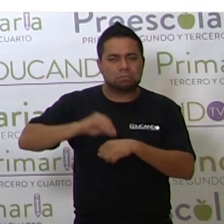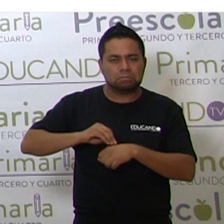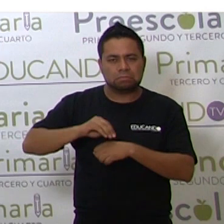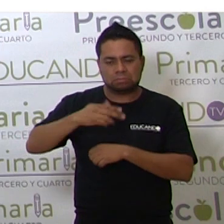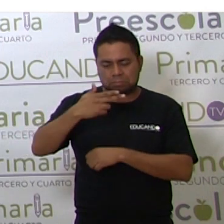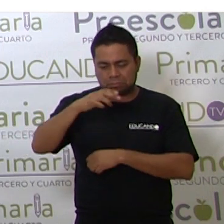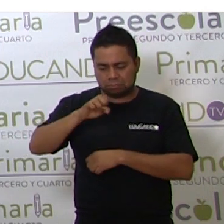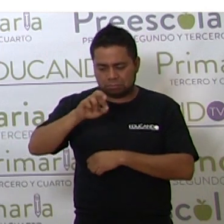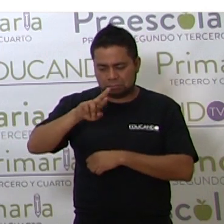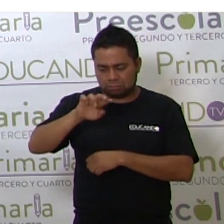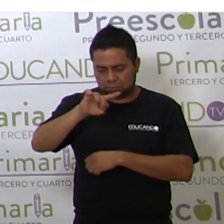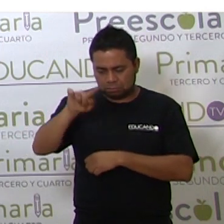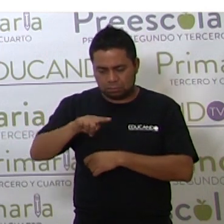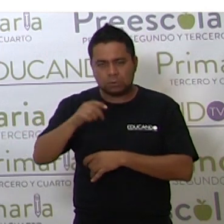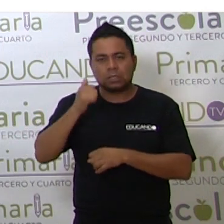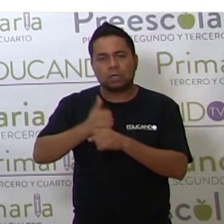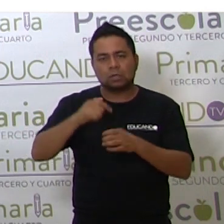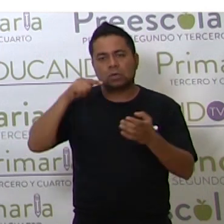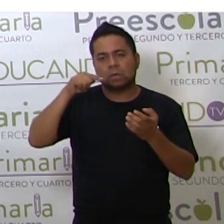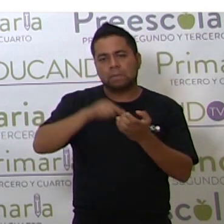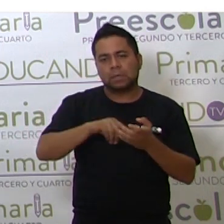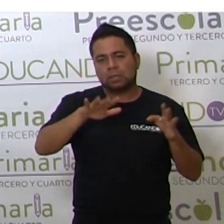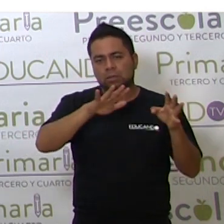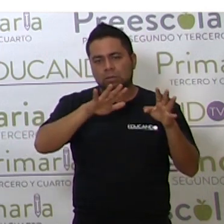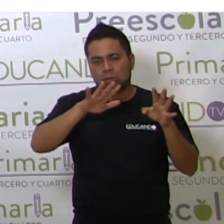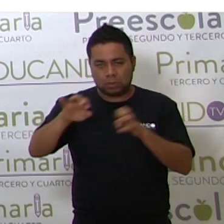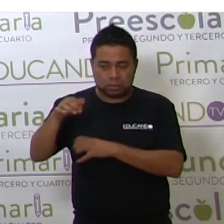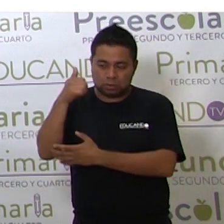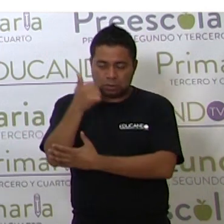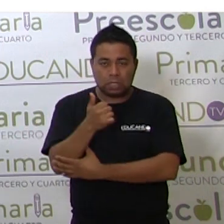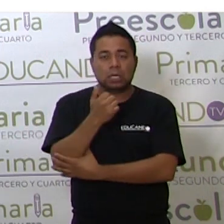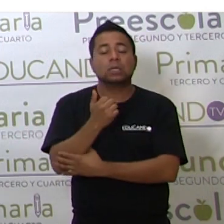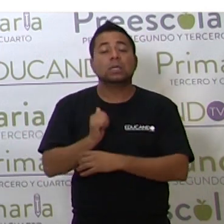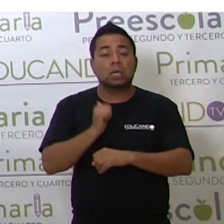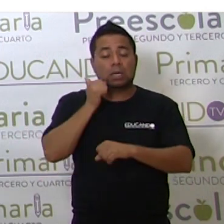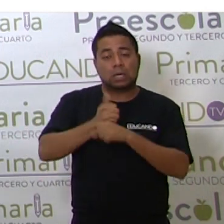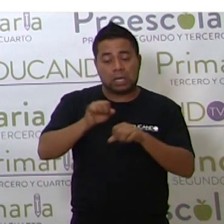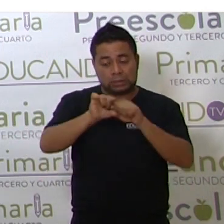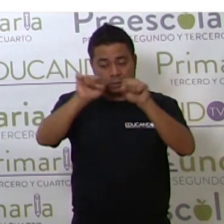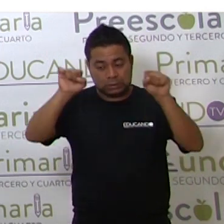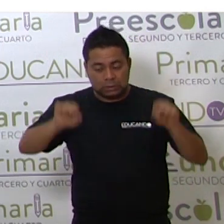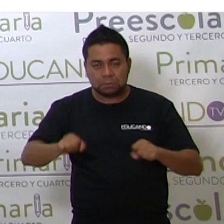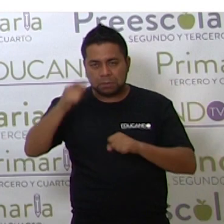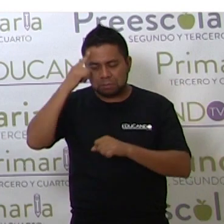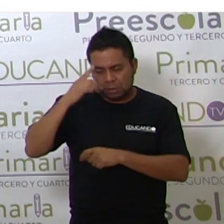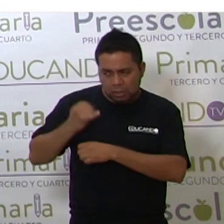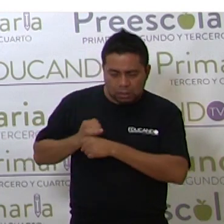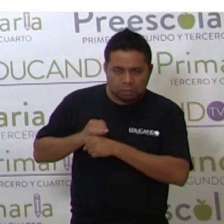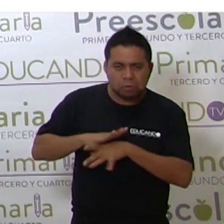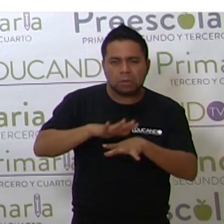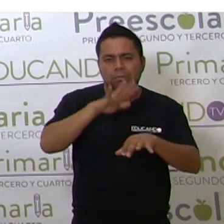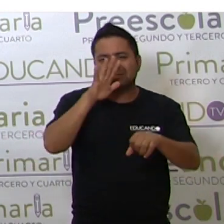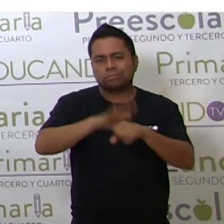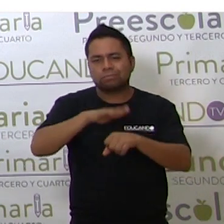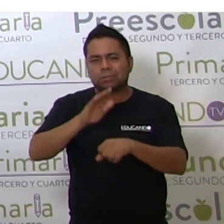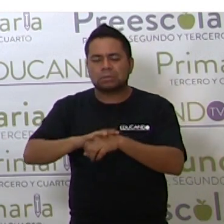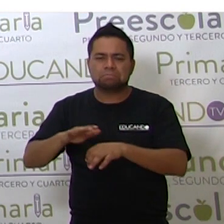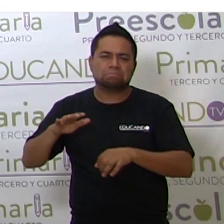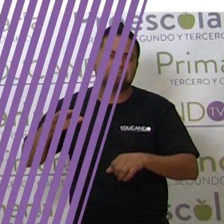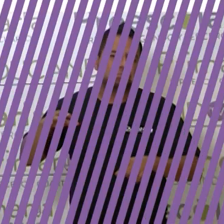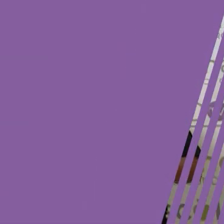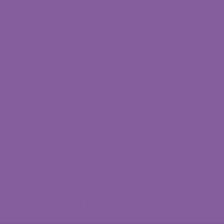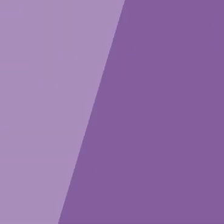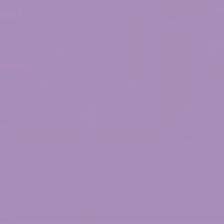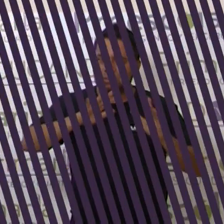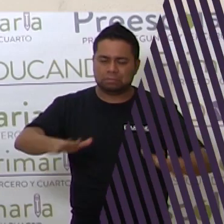merz quien en 1906 crea este sistema para tener una información mucho más rápida